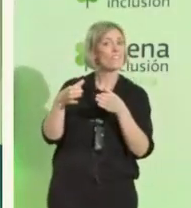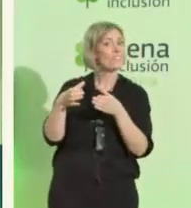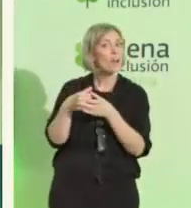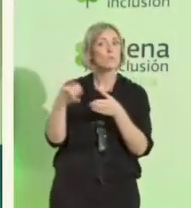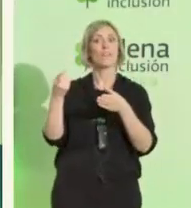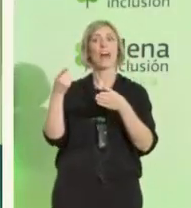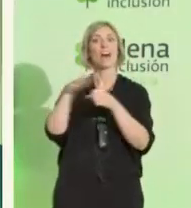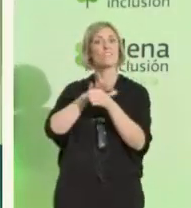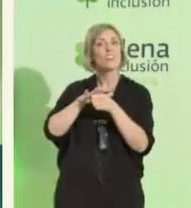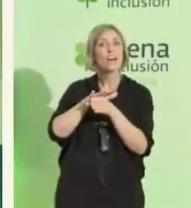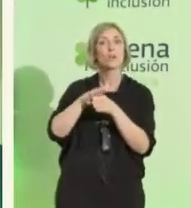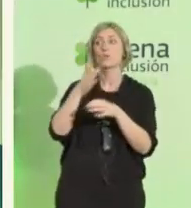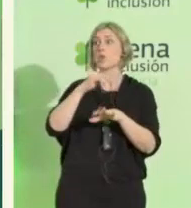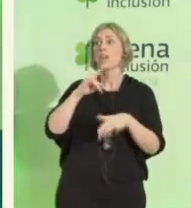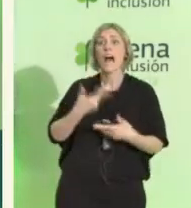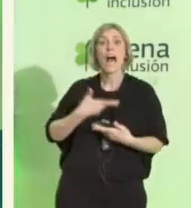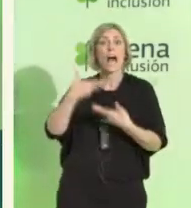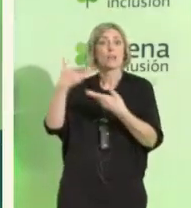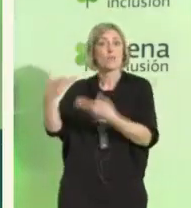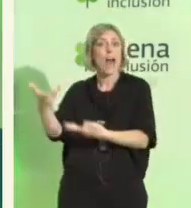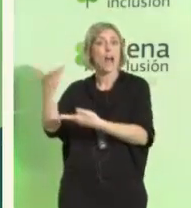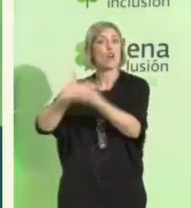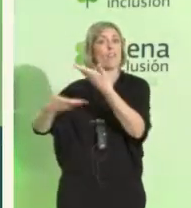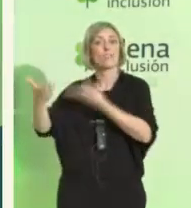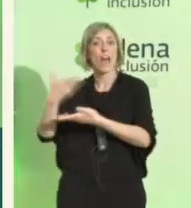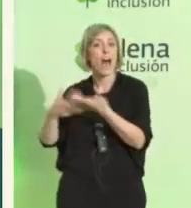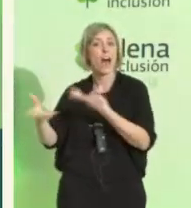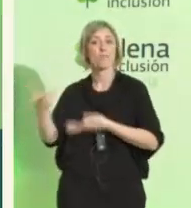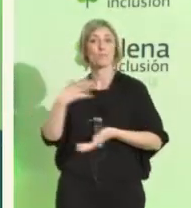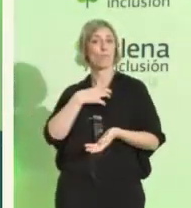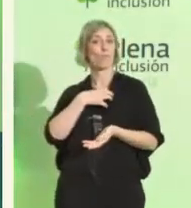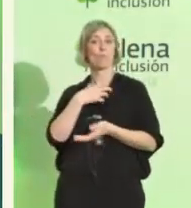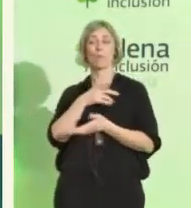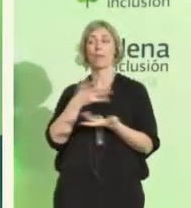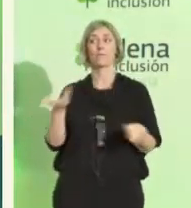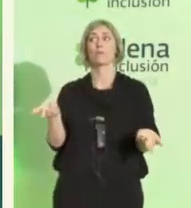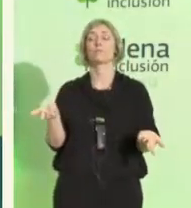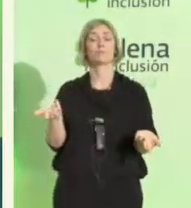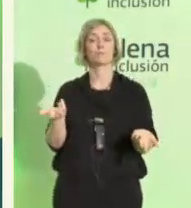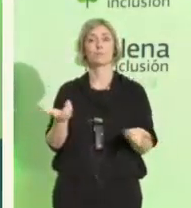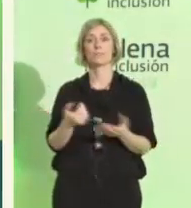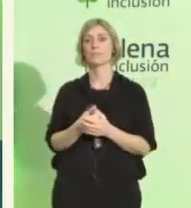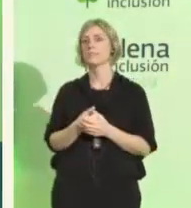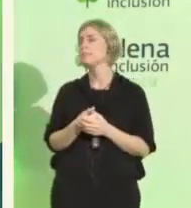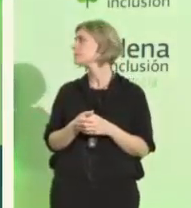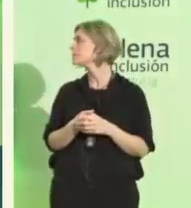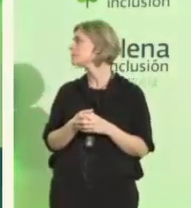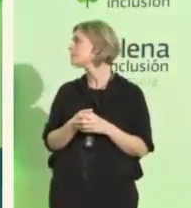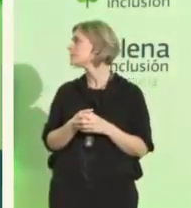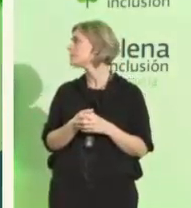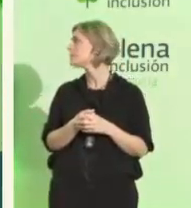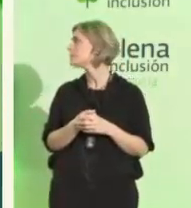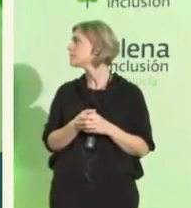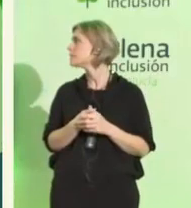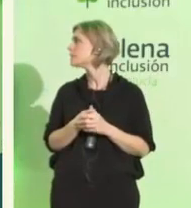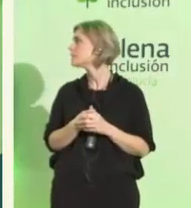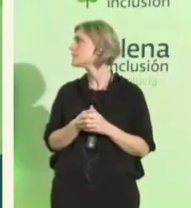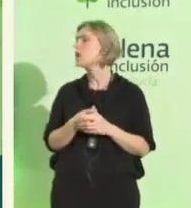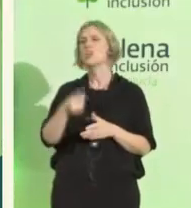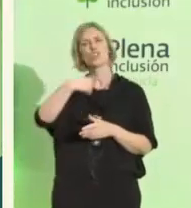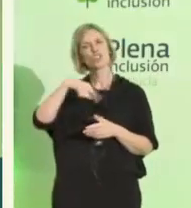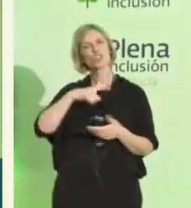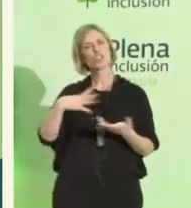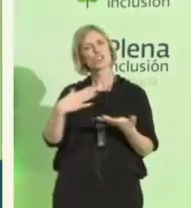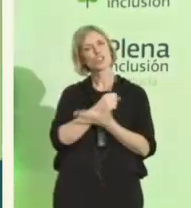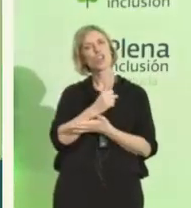comprender de la cosa porque yo o todos discapacidad tenemos derecho